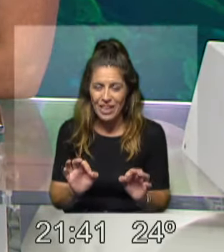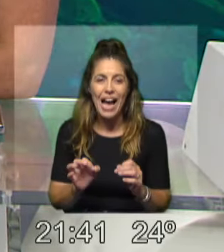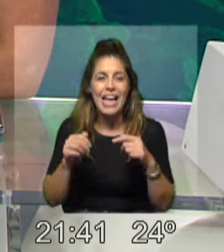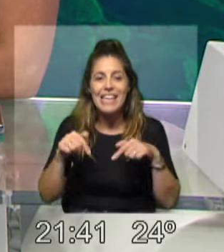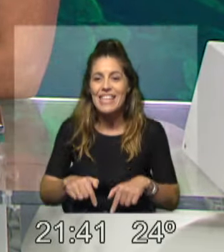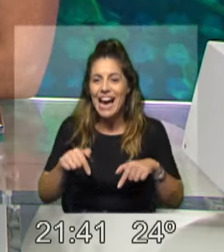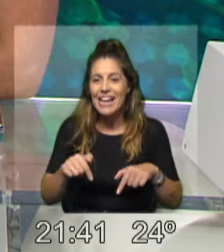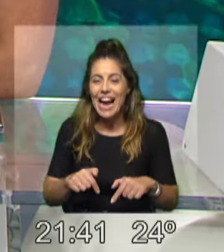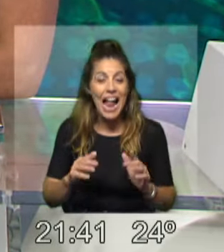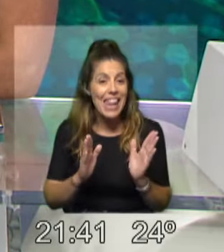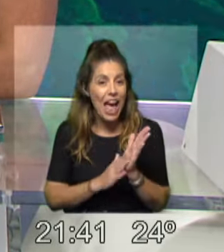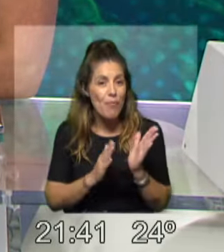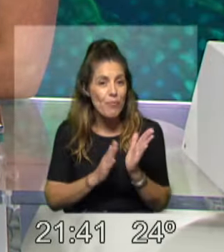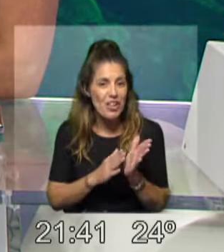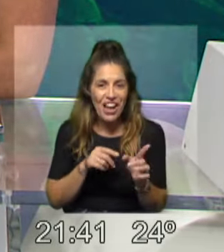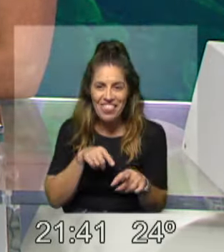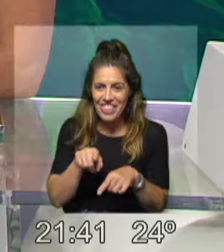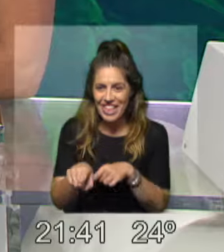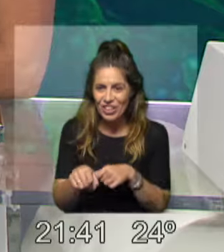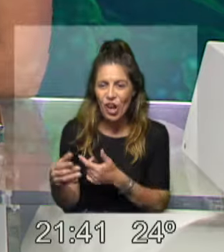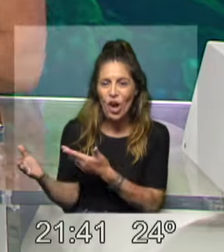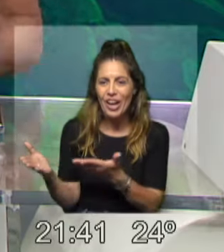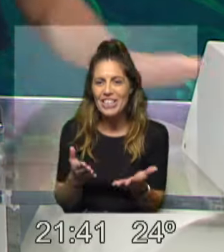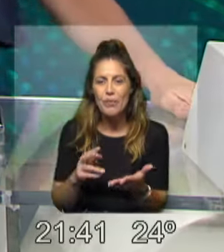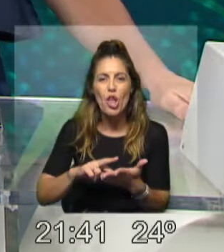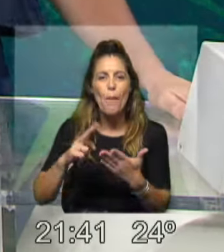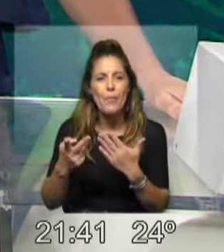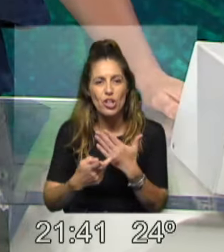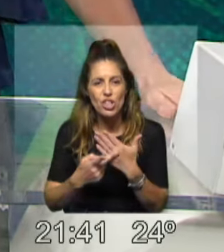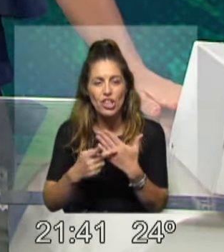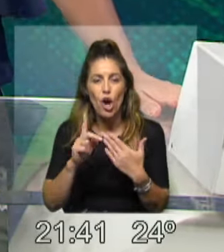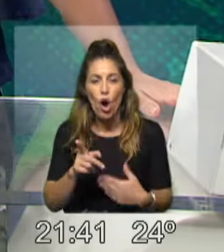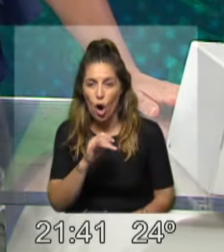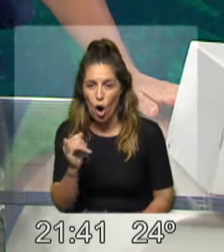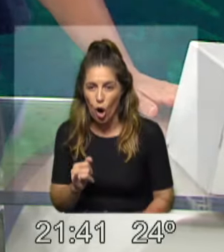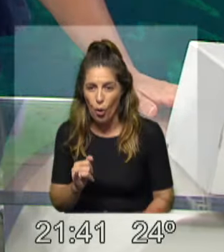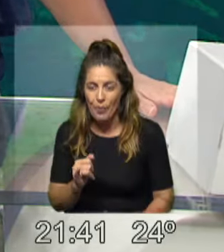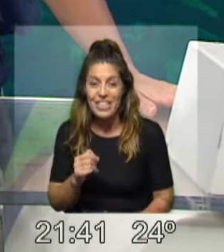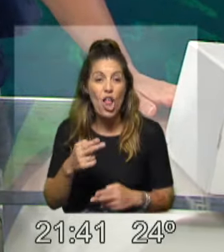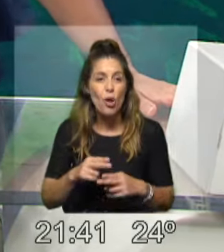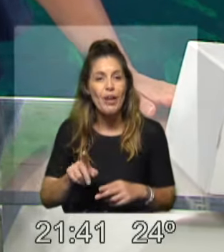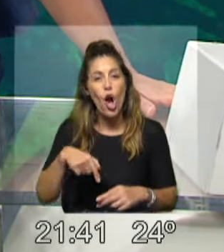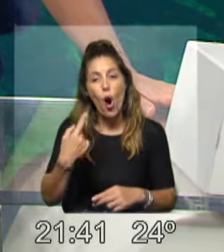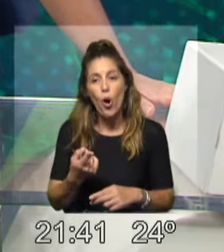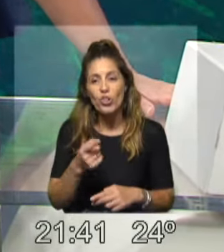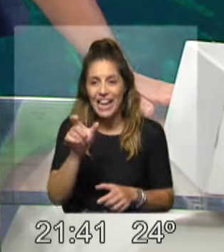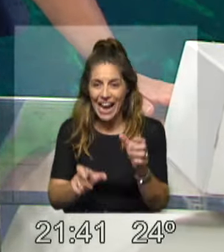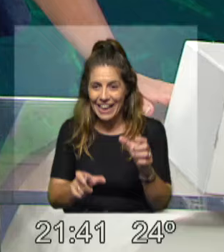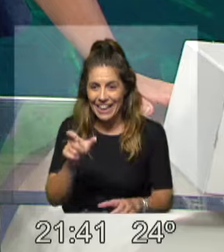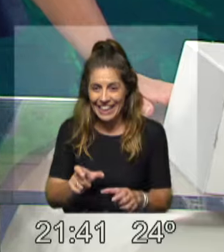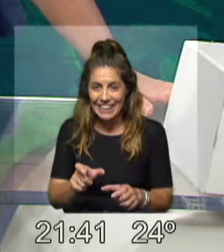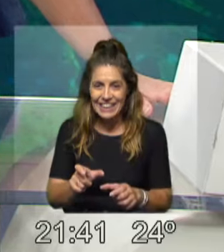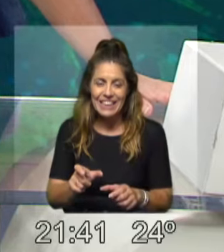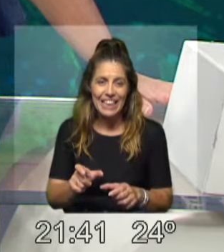acá tenemos la prueba en vivo. Estamos recibiendo el proyecto de Guillermo Gómez, que se llama Otra Gente. Sacó el 20 de diciembre